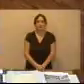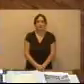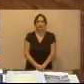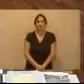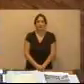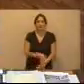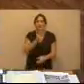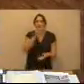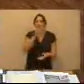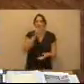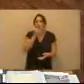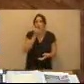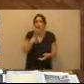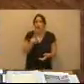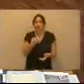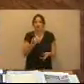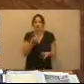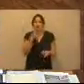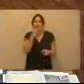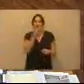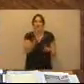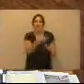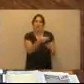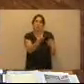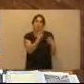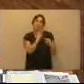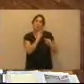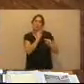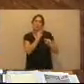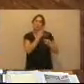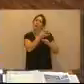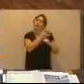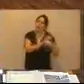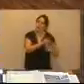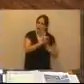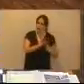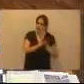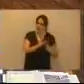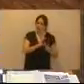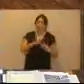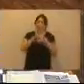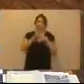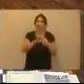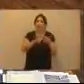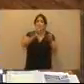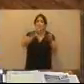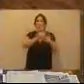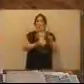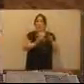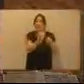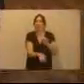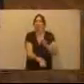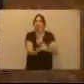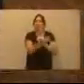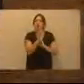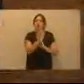Bueno, he de decir que me doy por contestada solo parcialmente. Entonces, bueno, respecto a la creación de especialidades, es cierto que